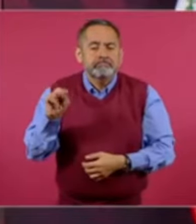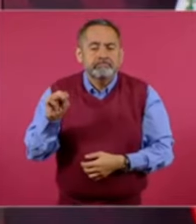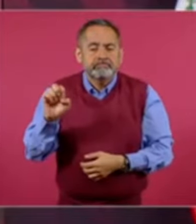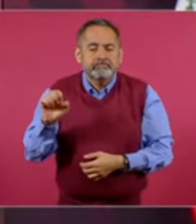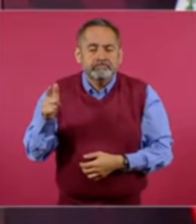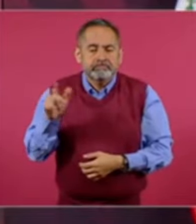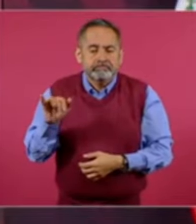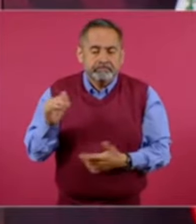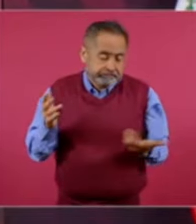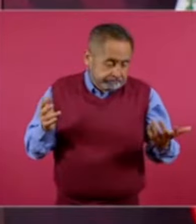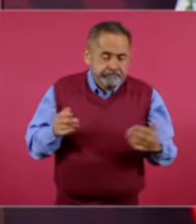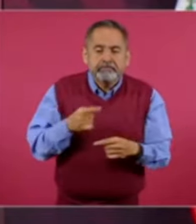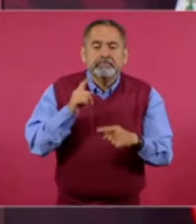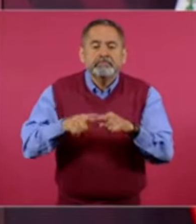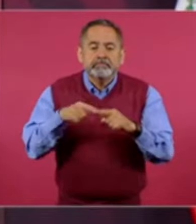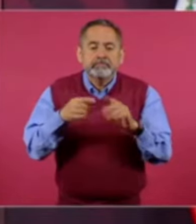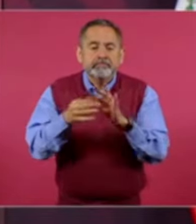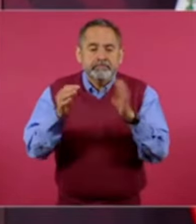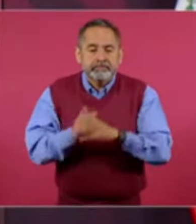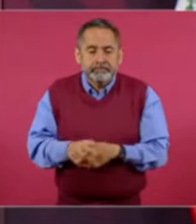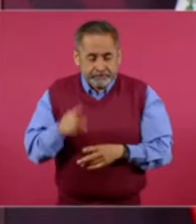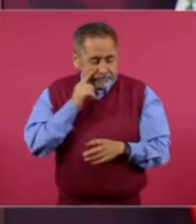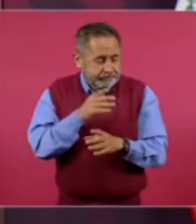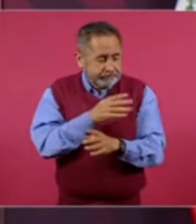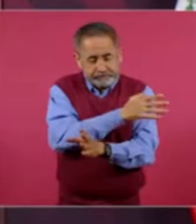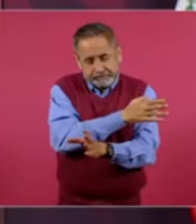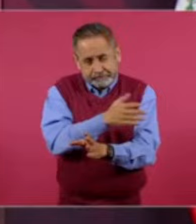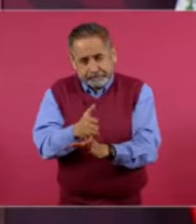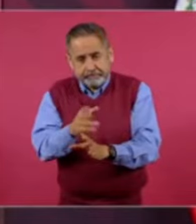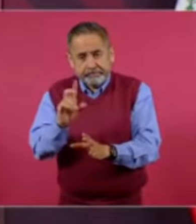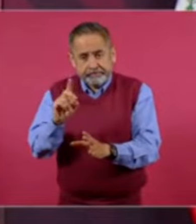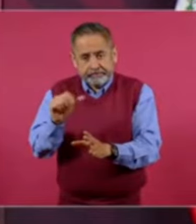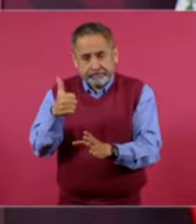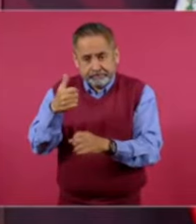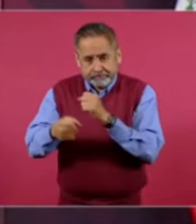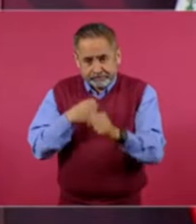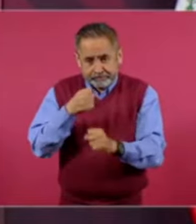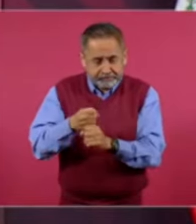Entonces, después de 36 años